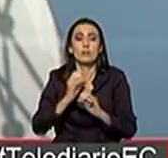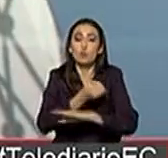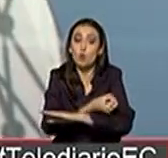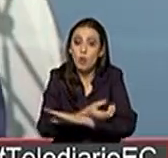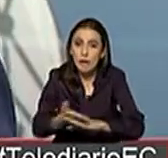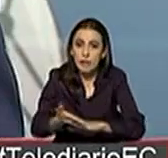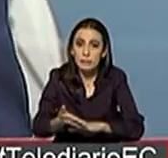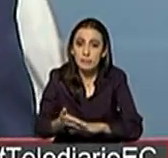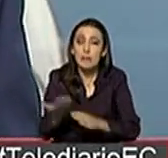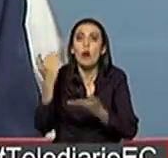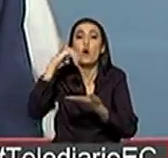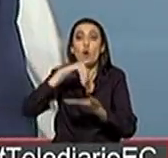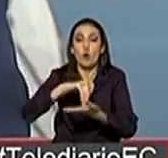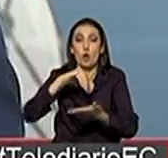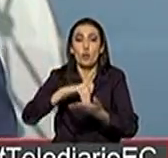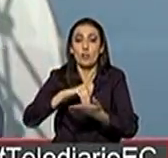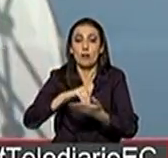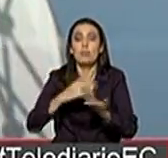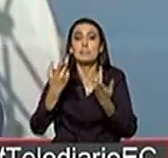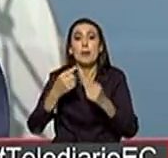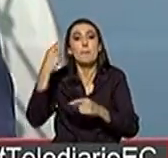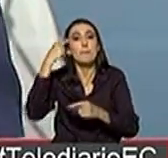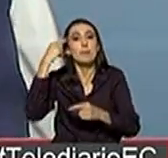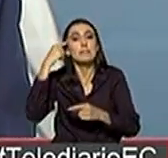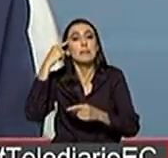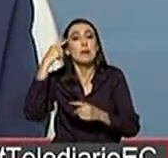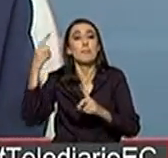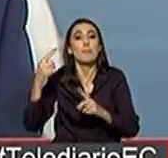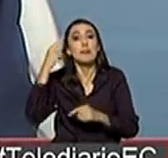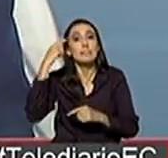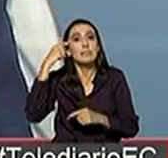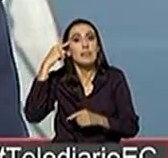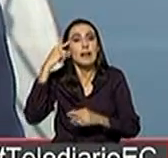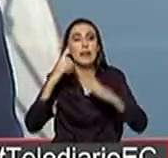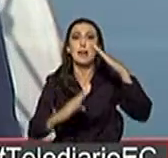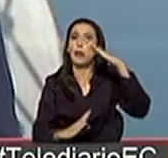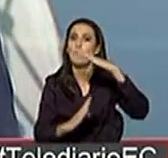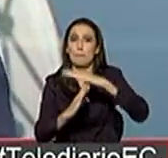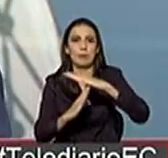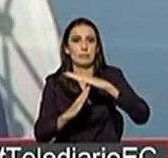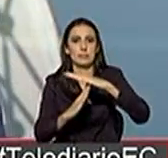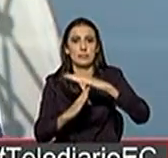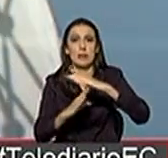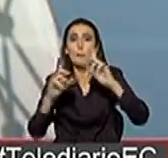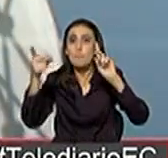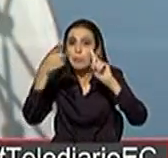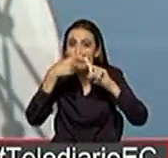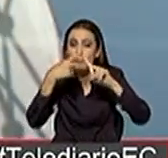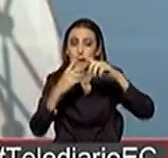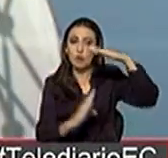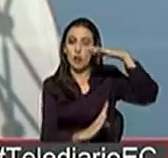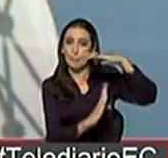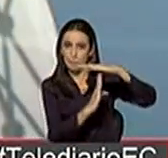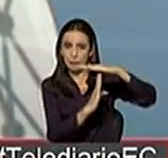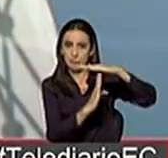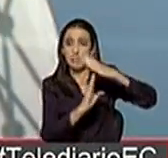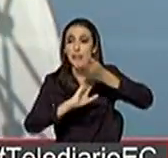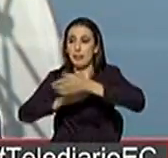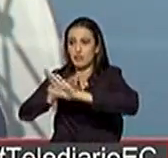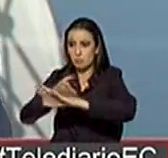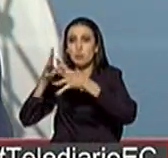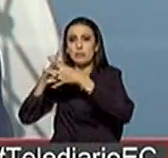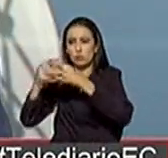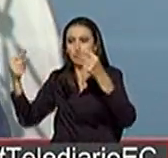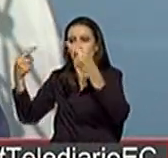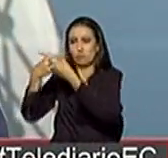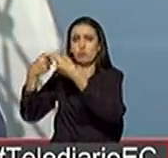tratar de restituir el estado de paz porque sin paz de por medio no hay camino para la solución del conflicto y